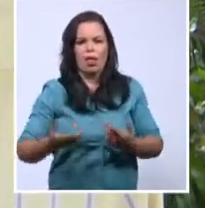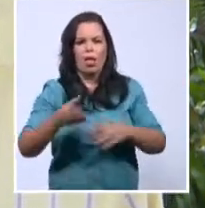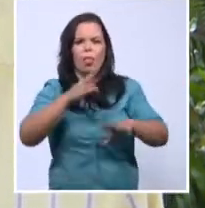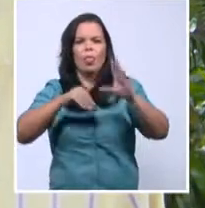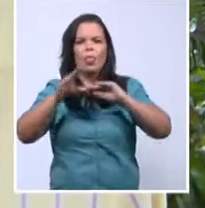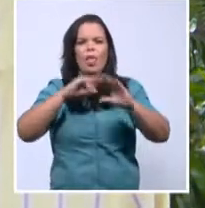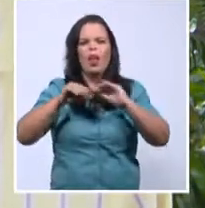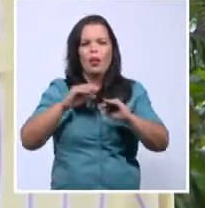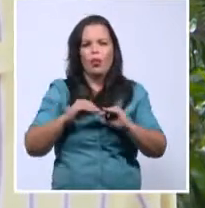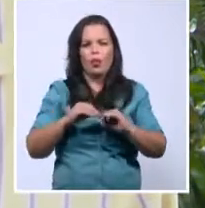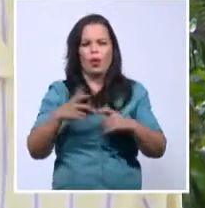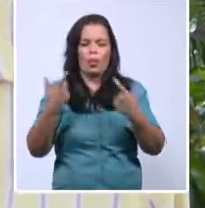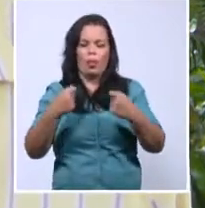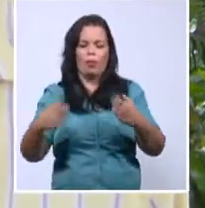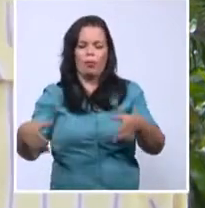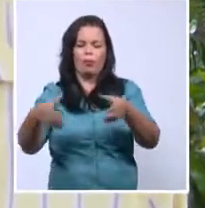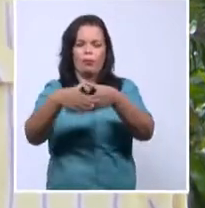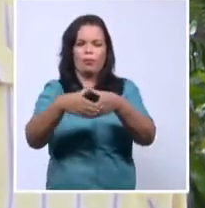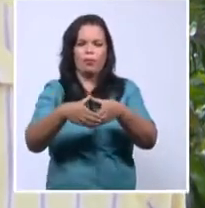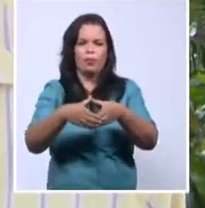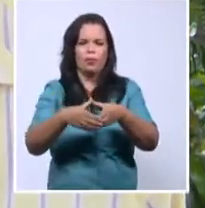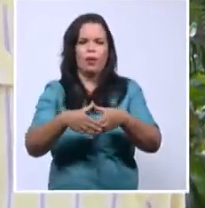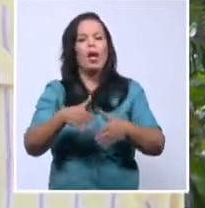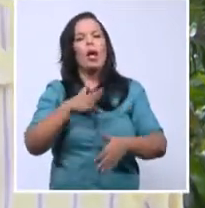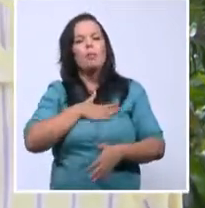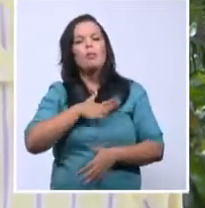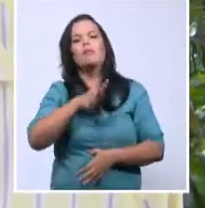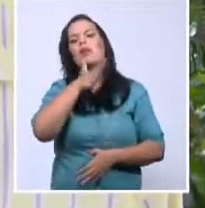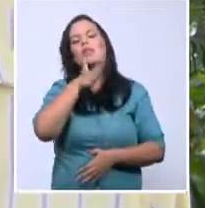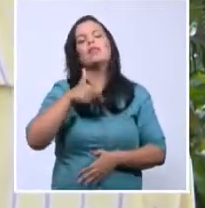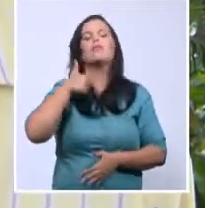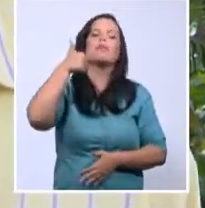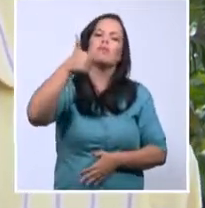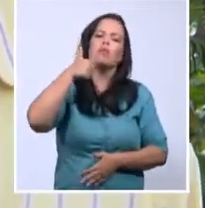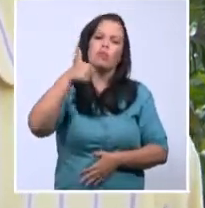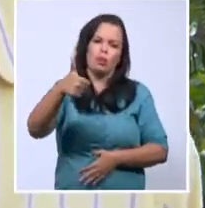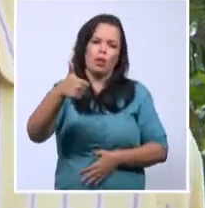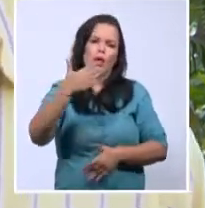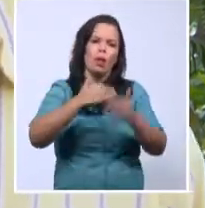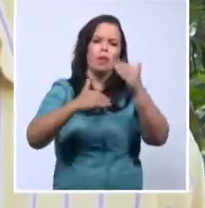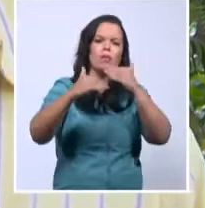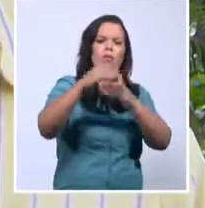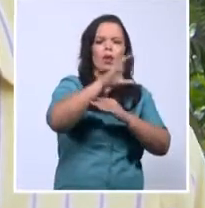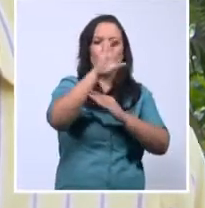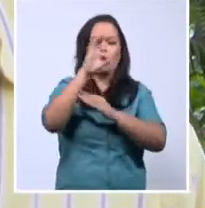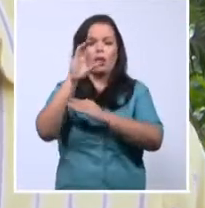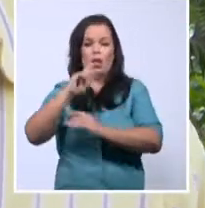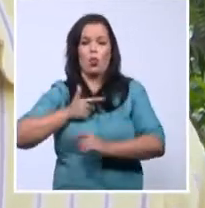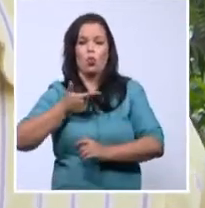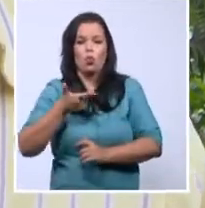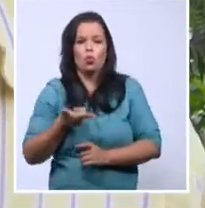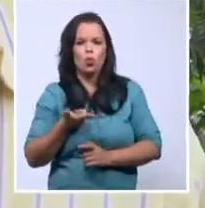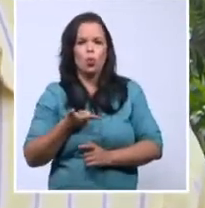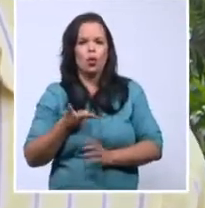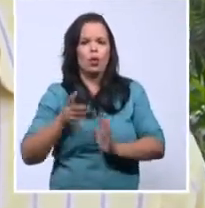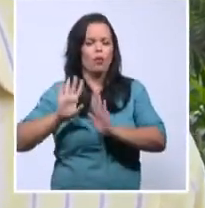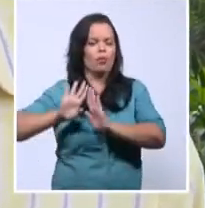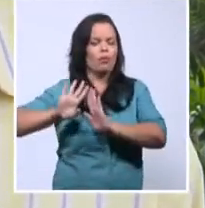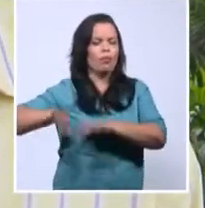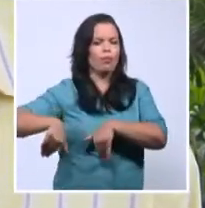plural. Yo creo que es muy oportuno que el Ministerio de Cultura haya rechazado, muy oportuno y muy justo, que haya